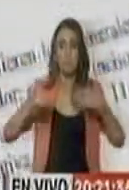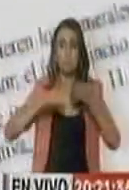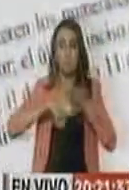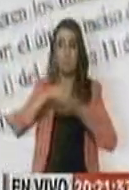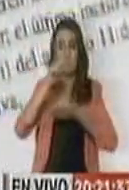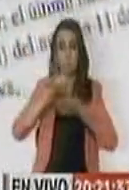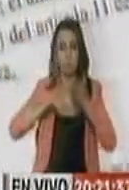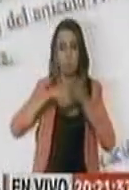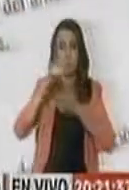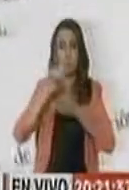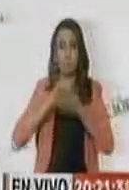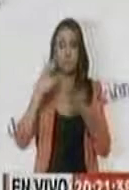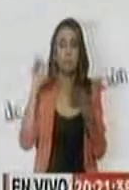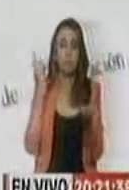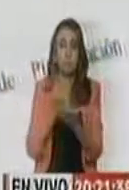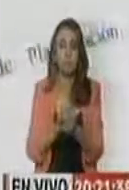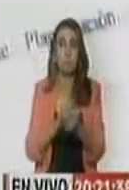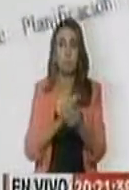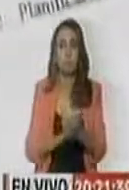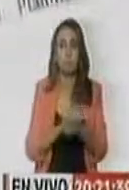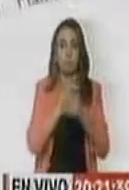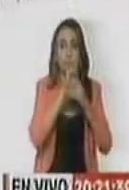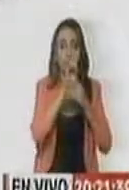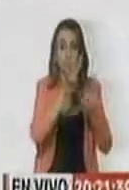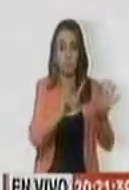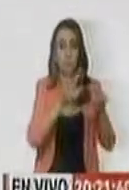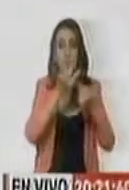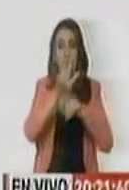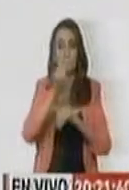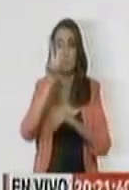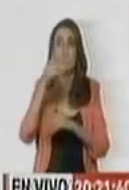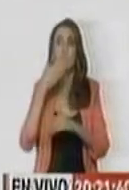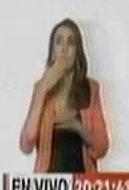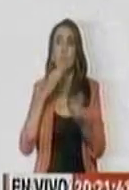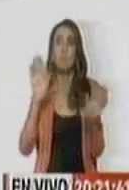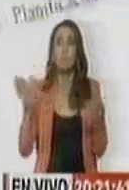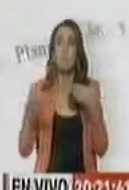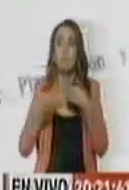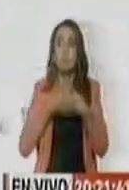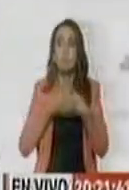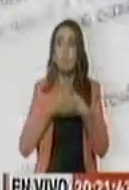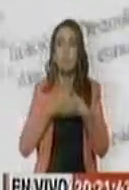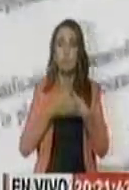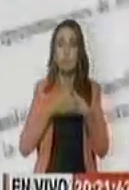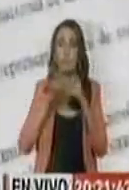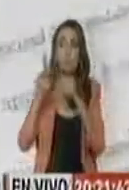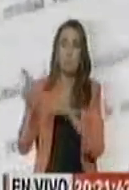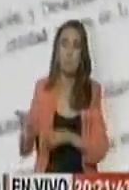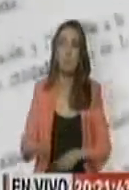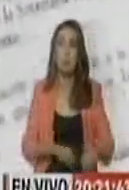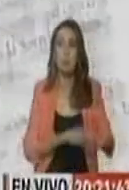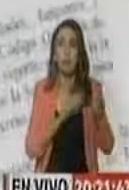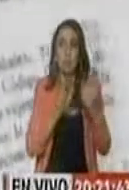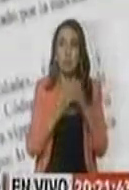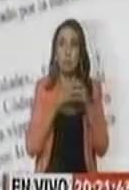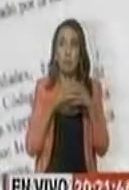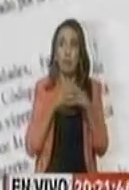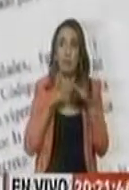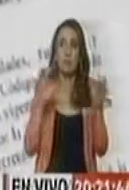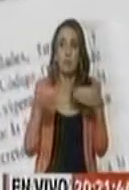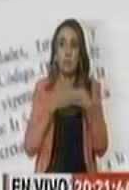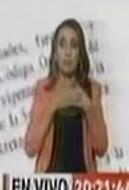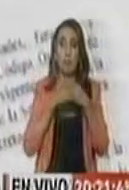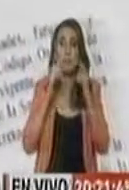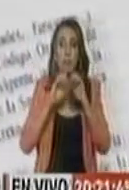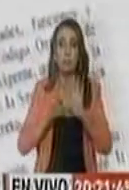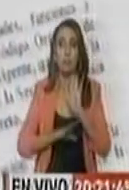esta tarde el Decreto Ejecutivo 732, con el cual suprime la Secretaría Nacional de Planificación y Desarrollo, SEMPLADES,